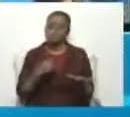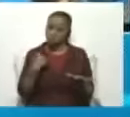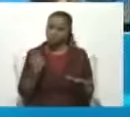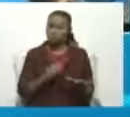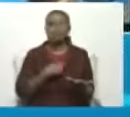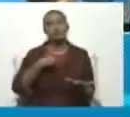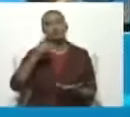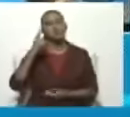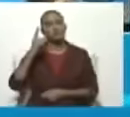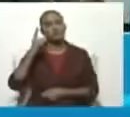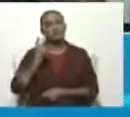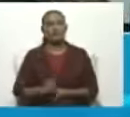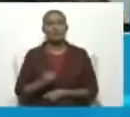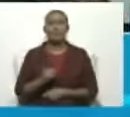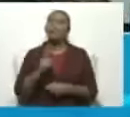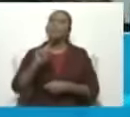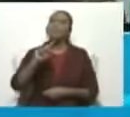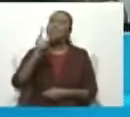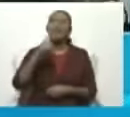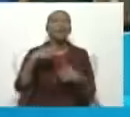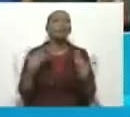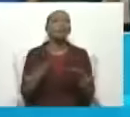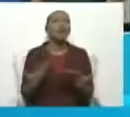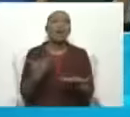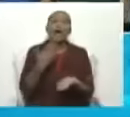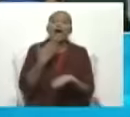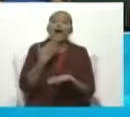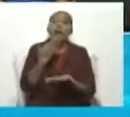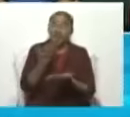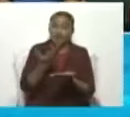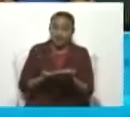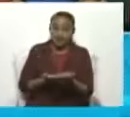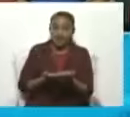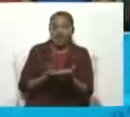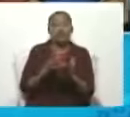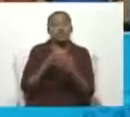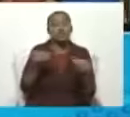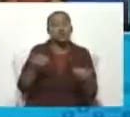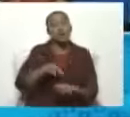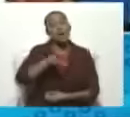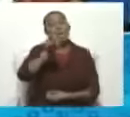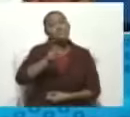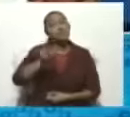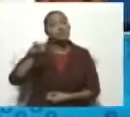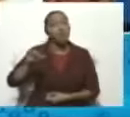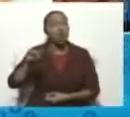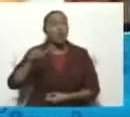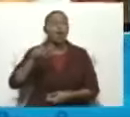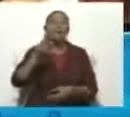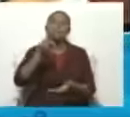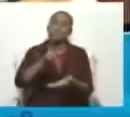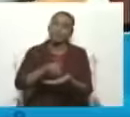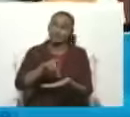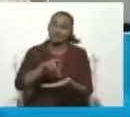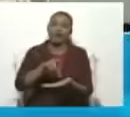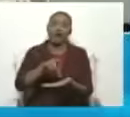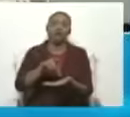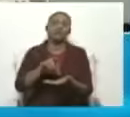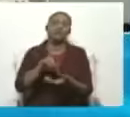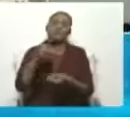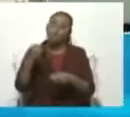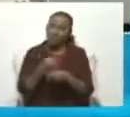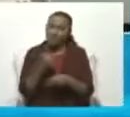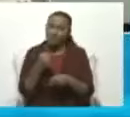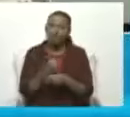duda, agradecer primero a las electoras, a los electores, al pueblo, por el respaldo al trabajo que